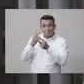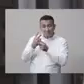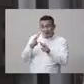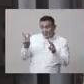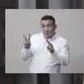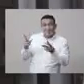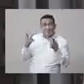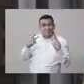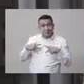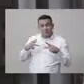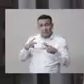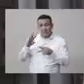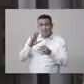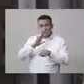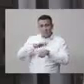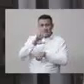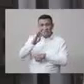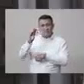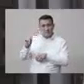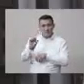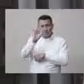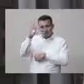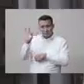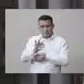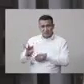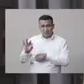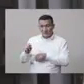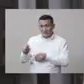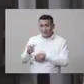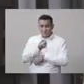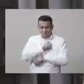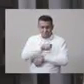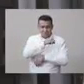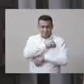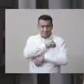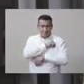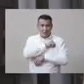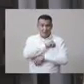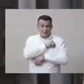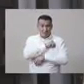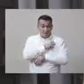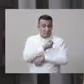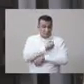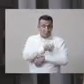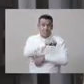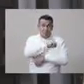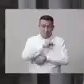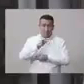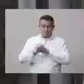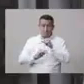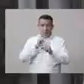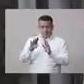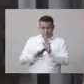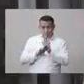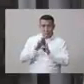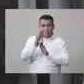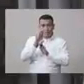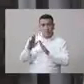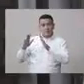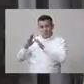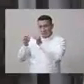pacientes se recuperen en su casa sin tener que acudir al hospital. La estrategia de atención